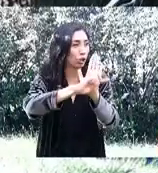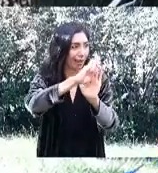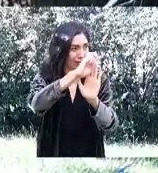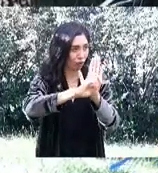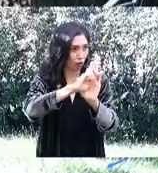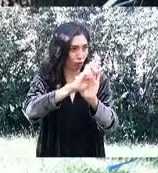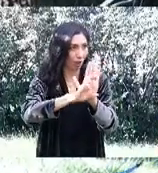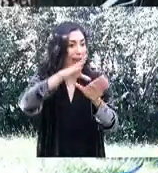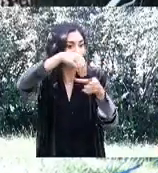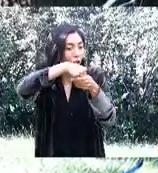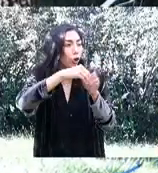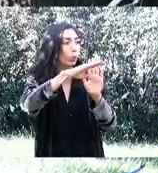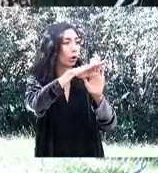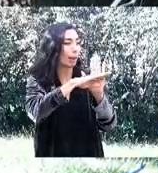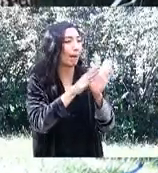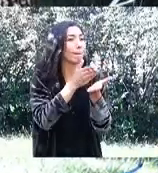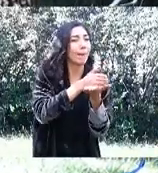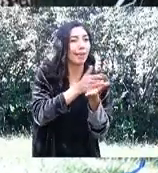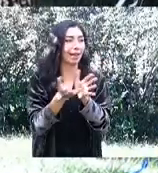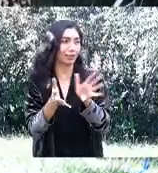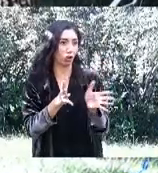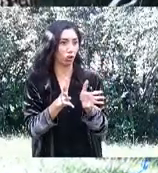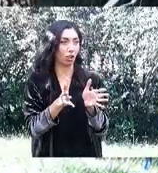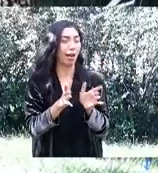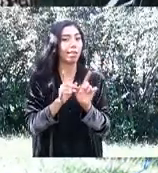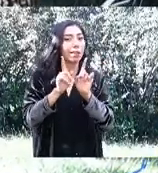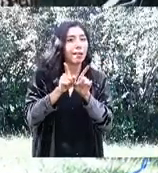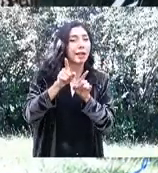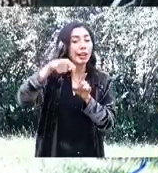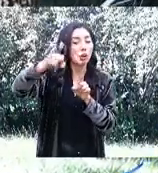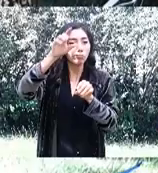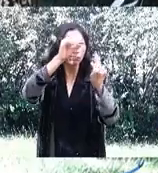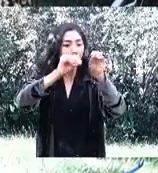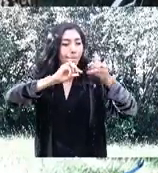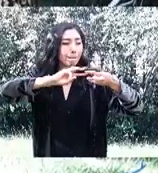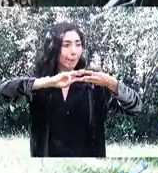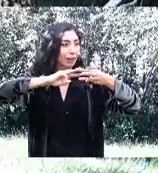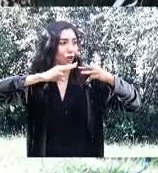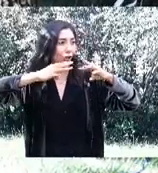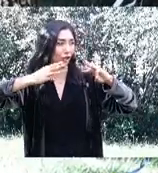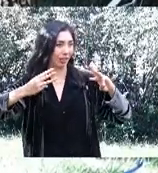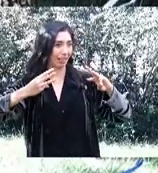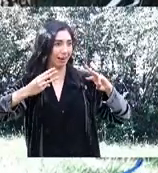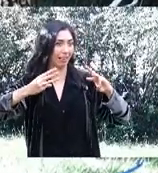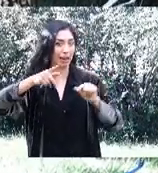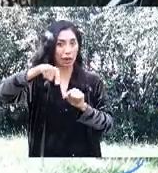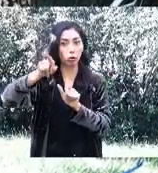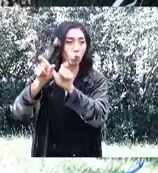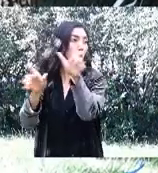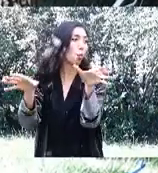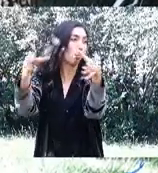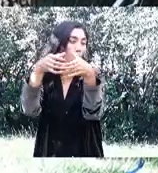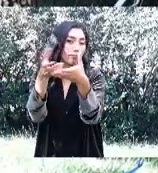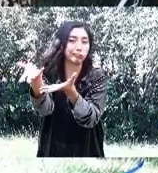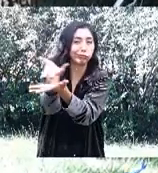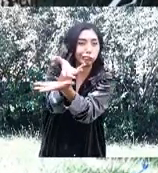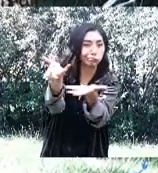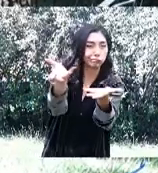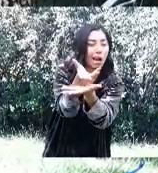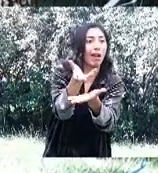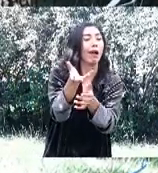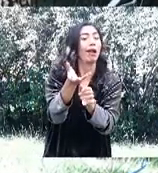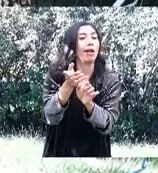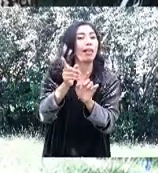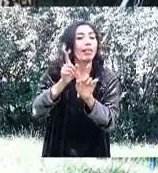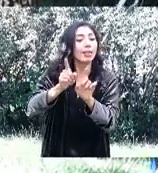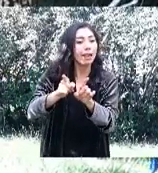mediación entonces por eso mismo tienen que hacer unas metodologías colaborativos entre ellas y ellos y eh